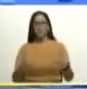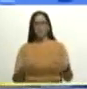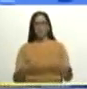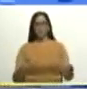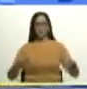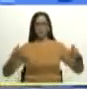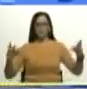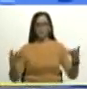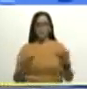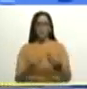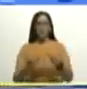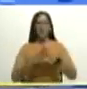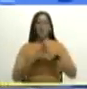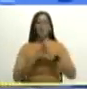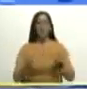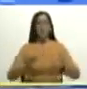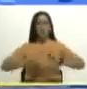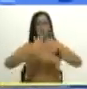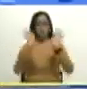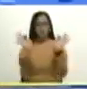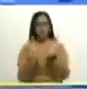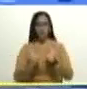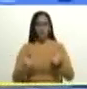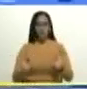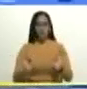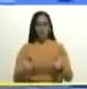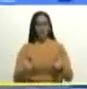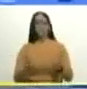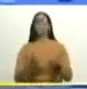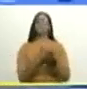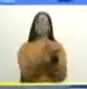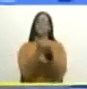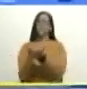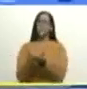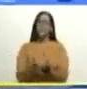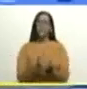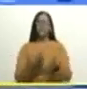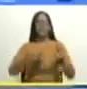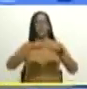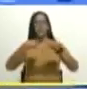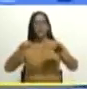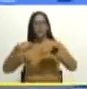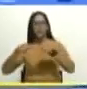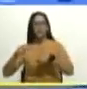de todos los mecanismos para facilitar las exportaciones,